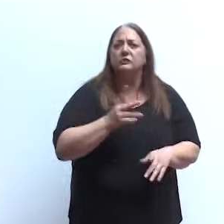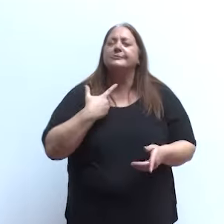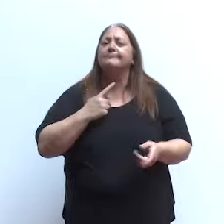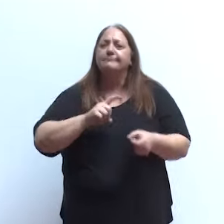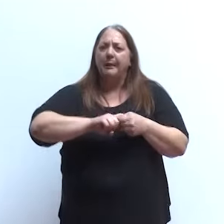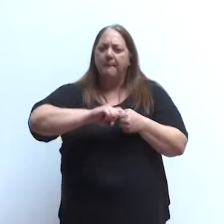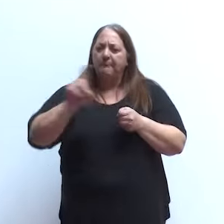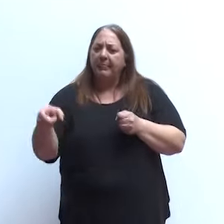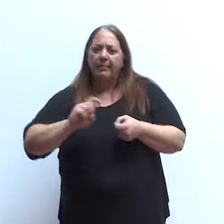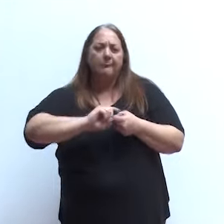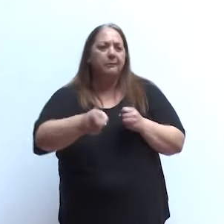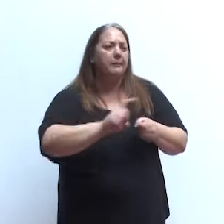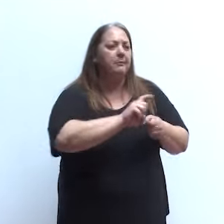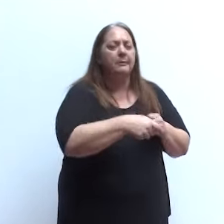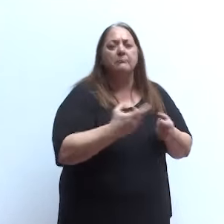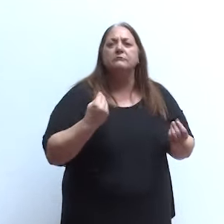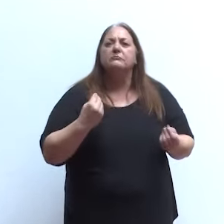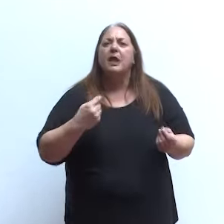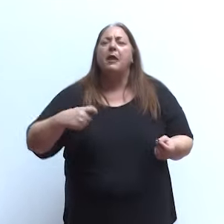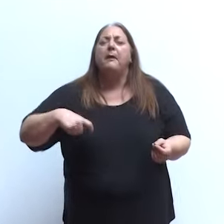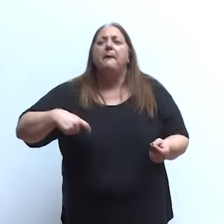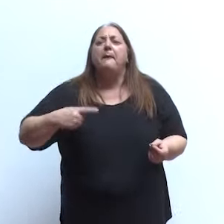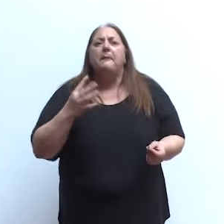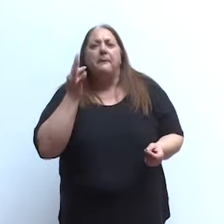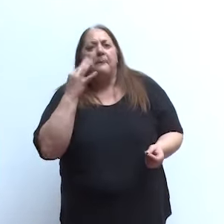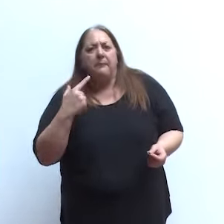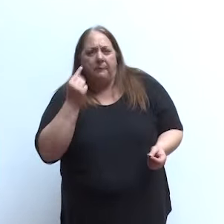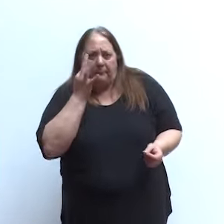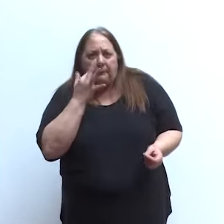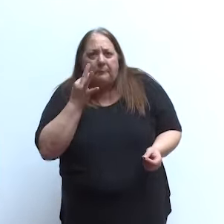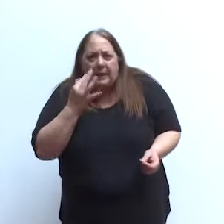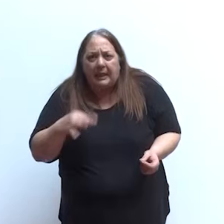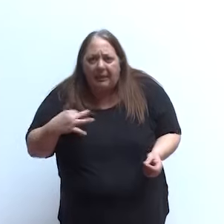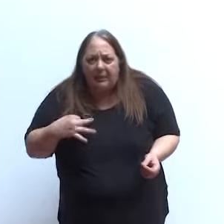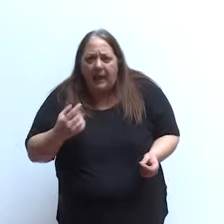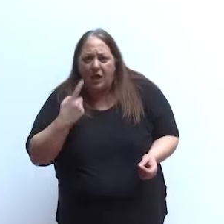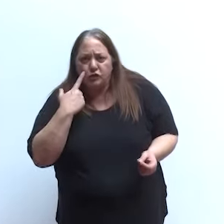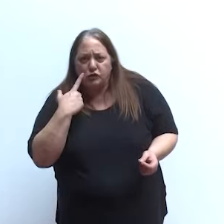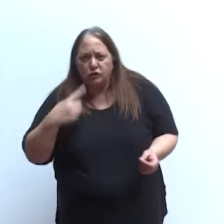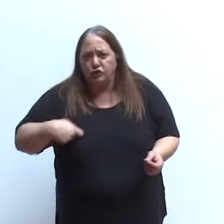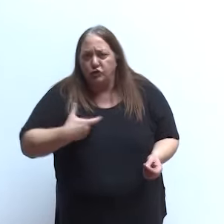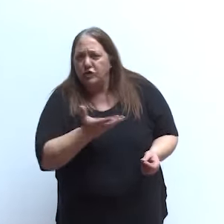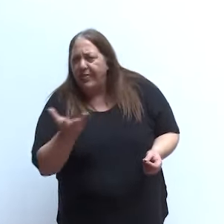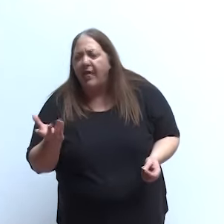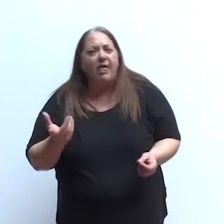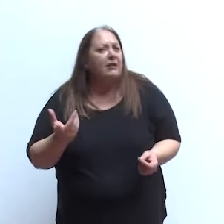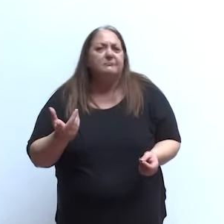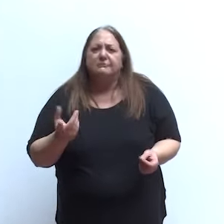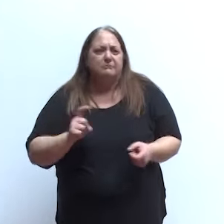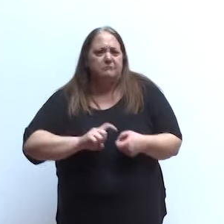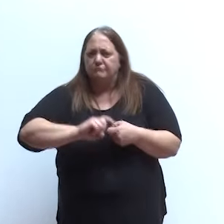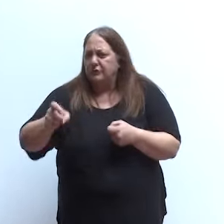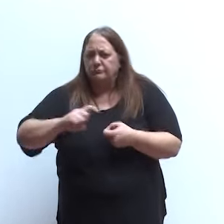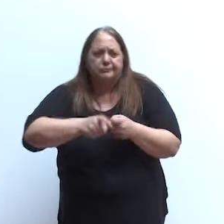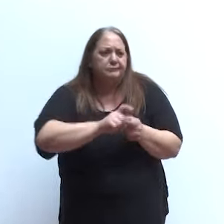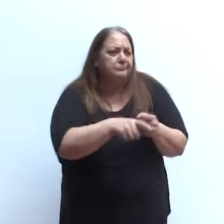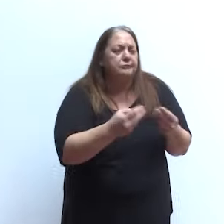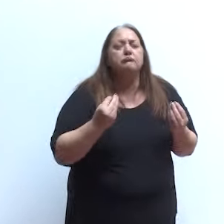vida y dejaron de tener una vida social activa vigorosa a medida que se fueron soltando o que y que lo fuimos